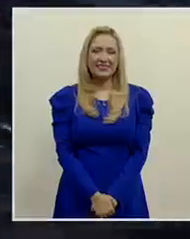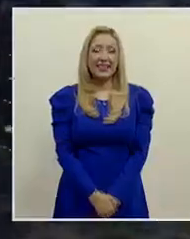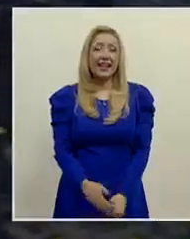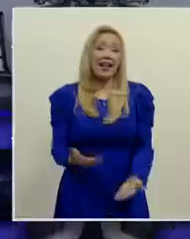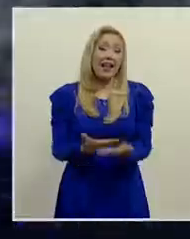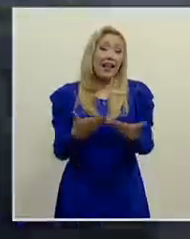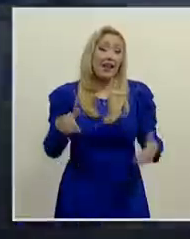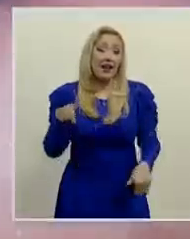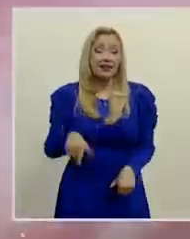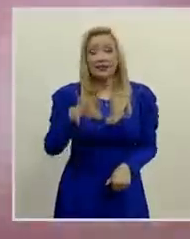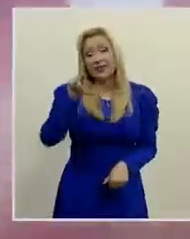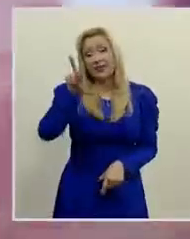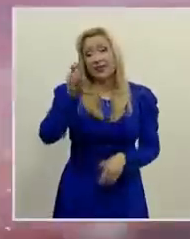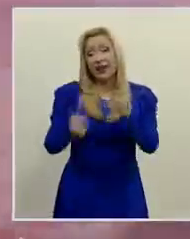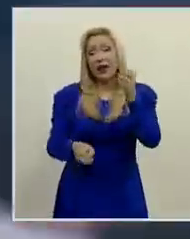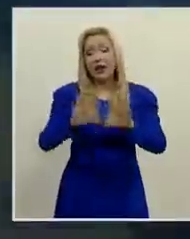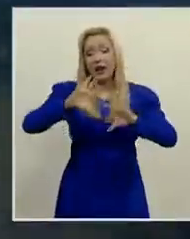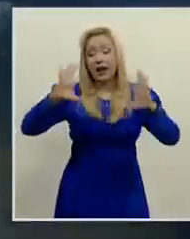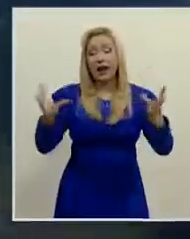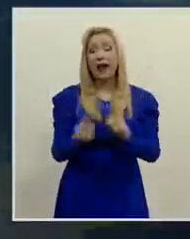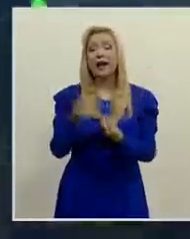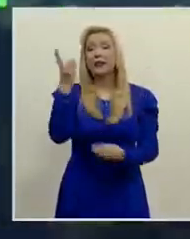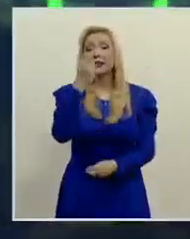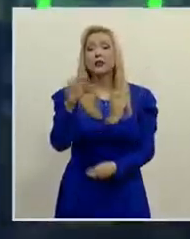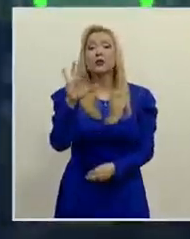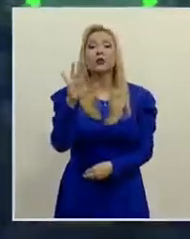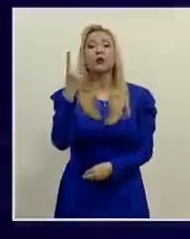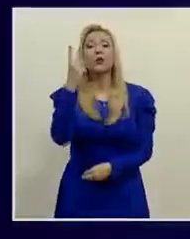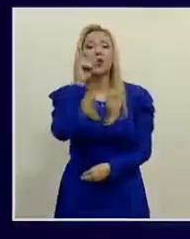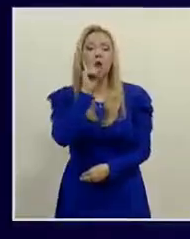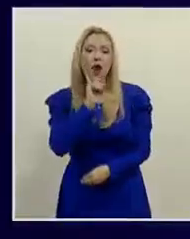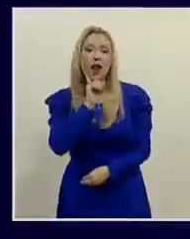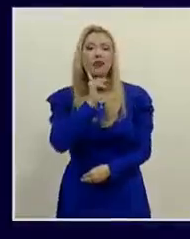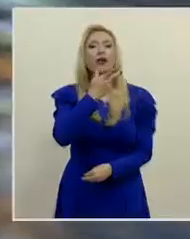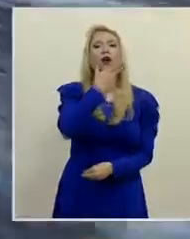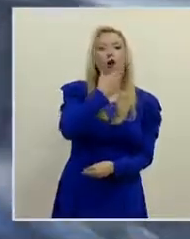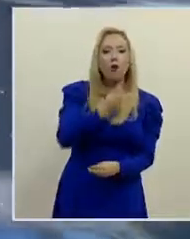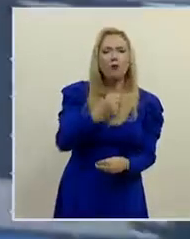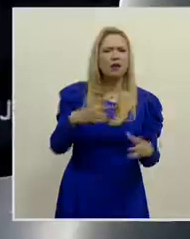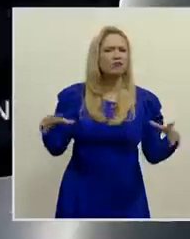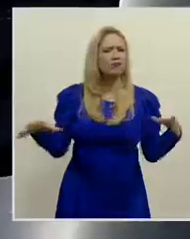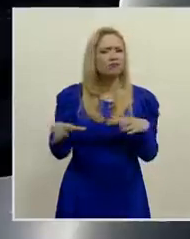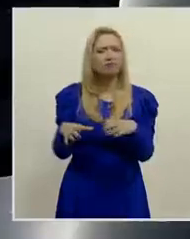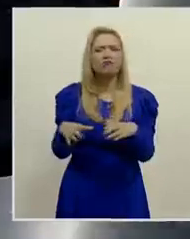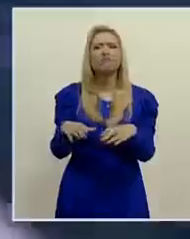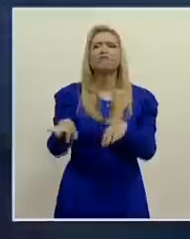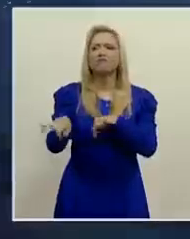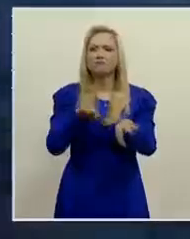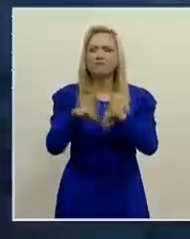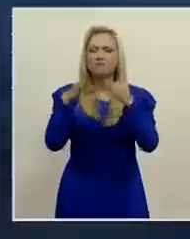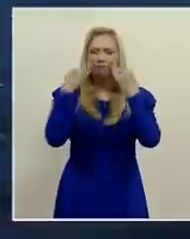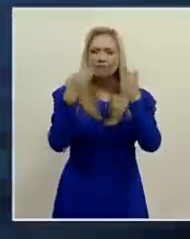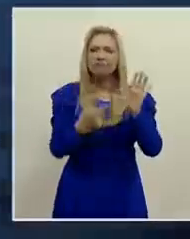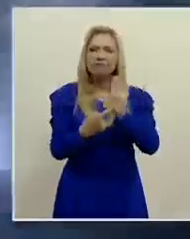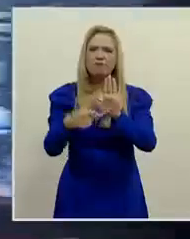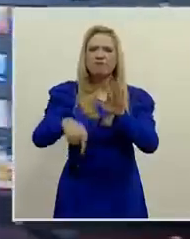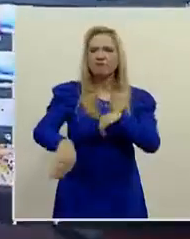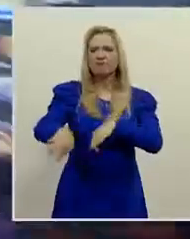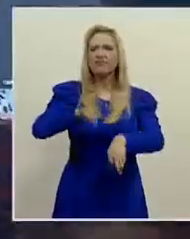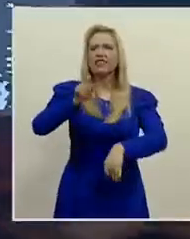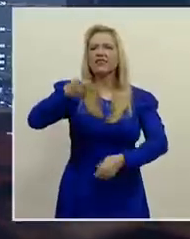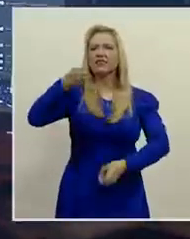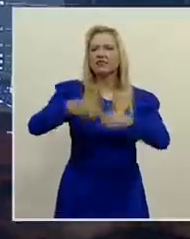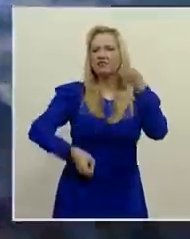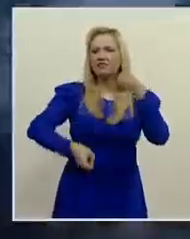Hoy en Justicia TV trabajan en total 151 mujeres y hombres comprometidos con la transparencia en el Poder Judicial de la